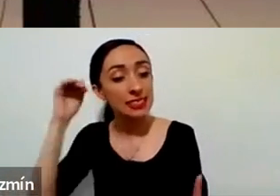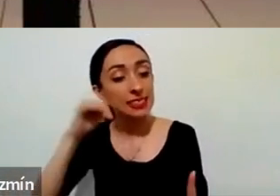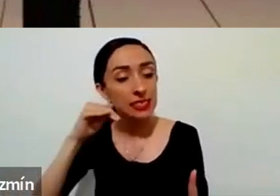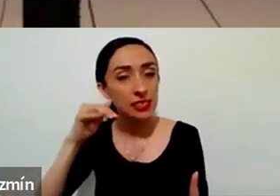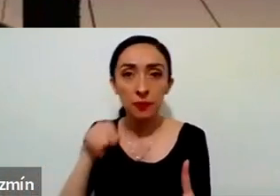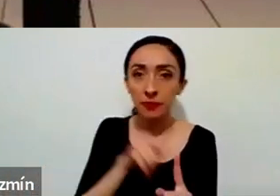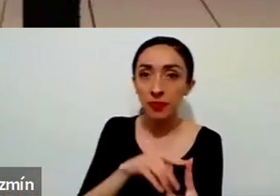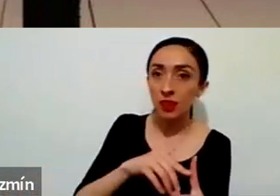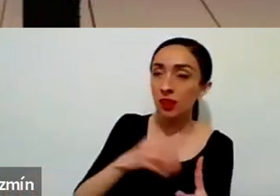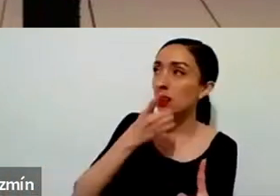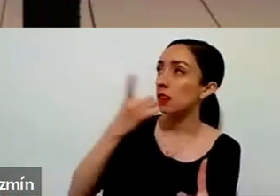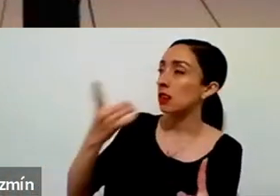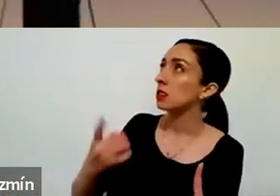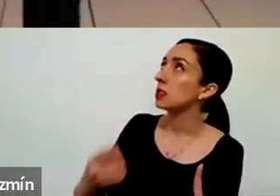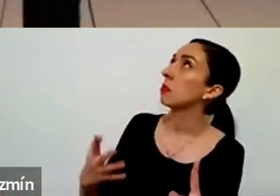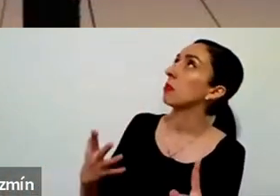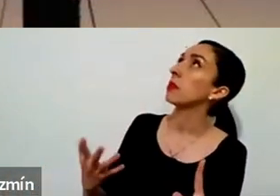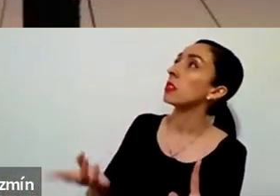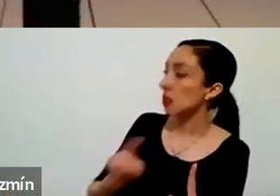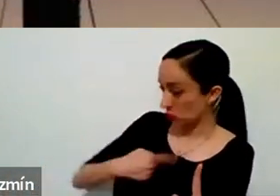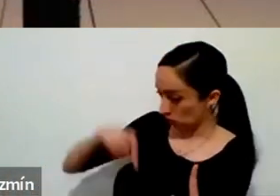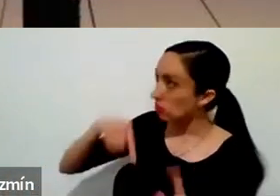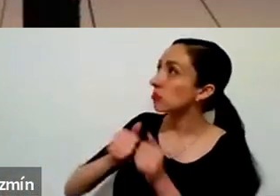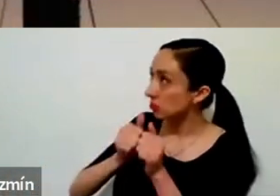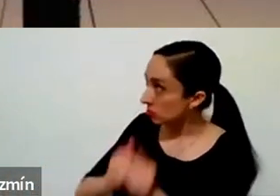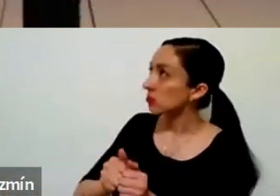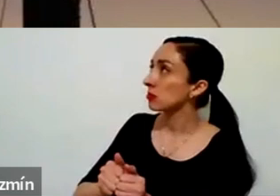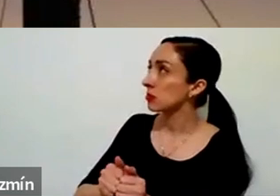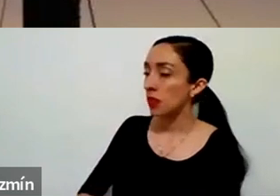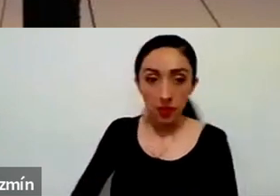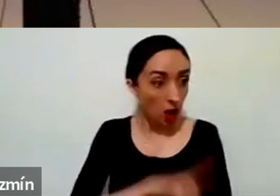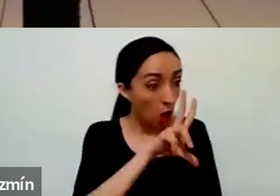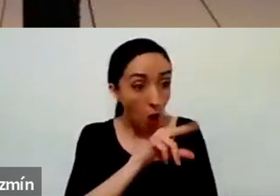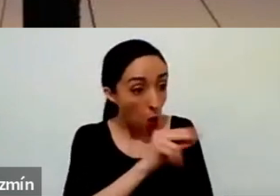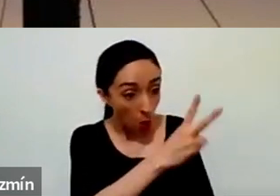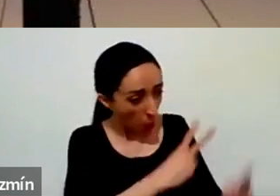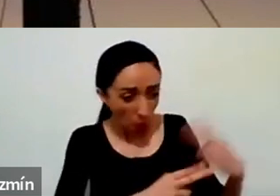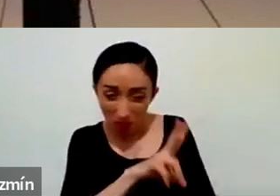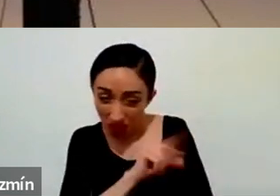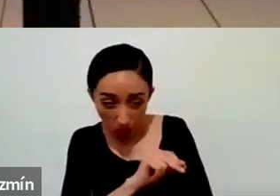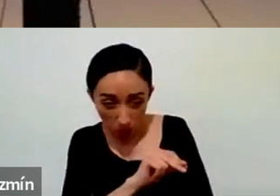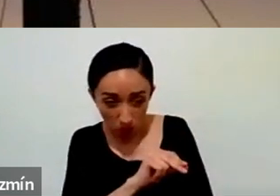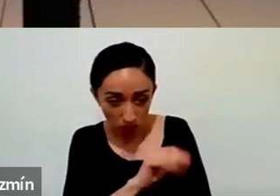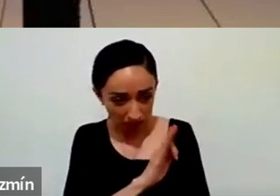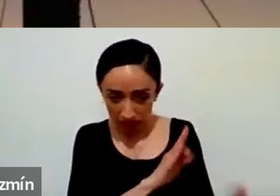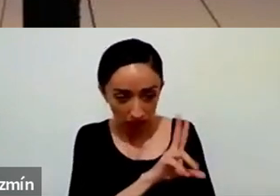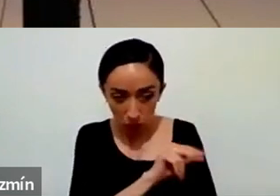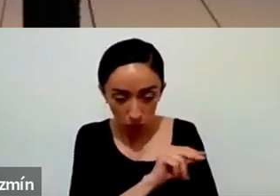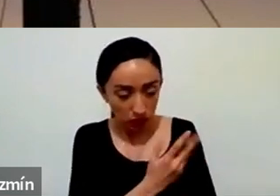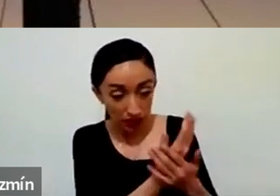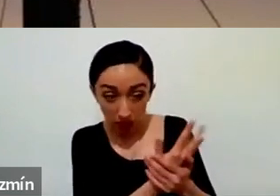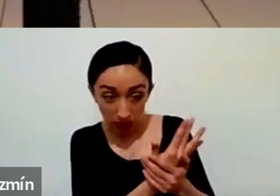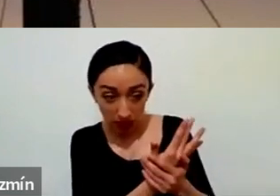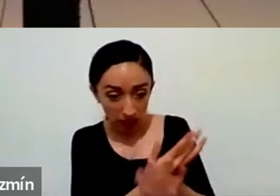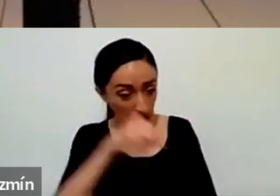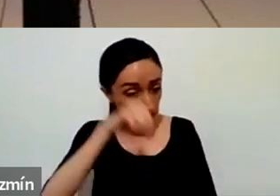Y Dios le dice: no te acerques, quítate las sandalias, porque el lugar que pisas